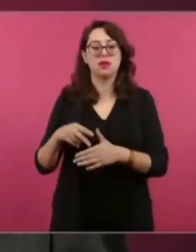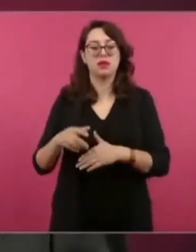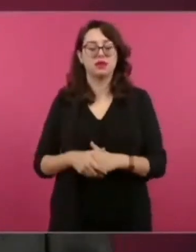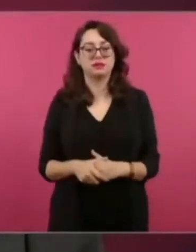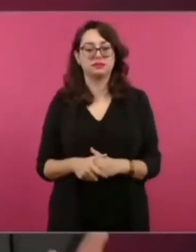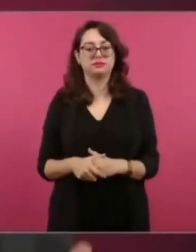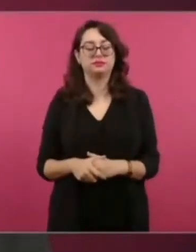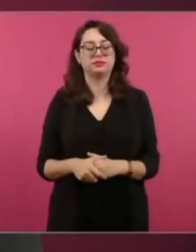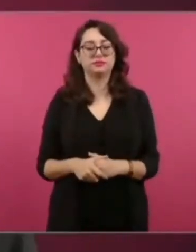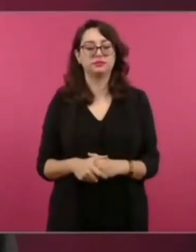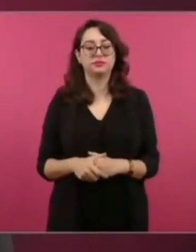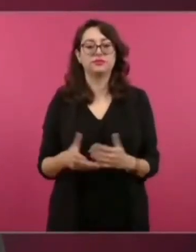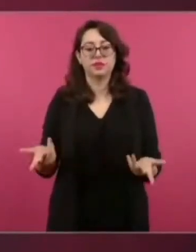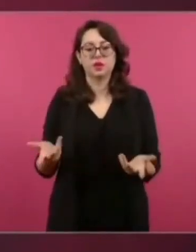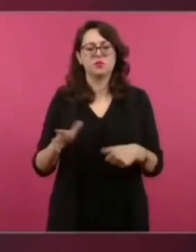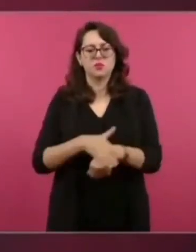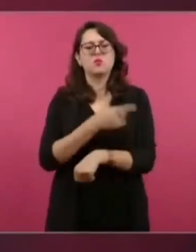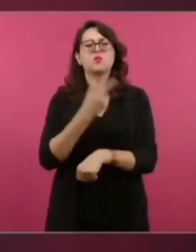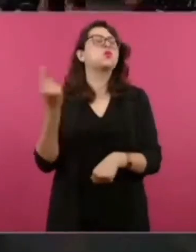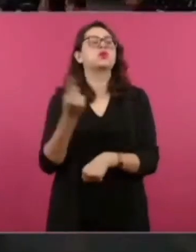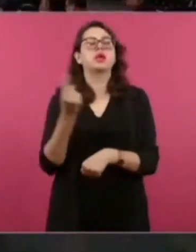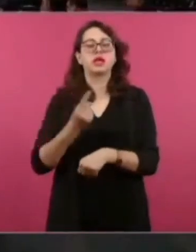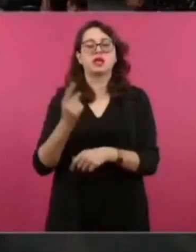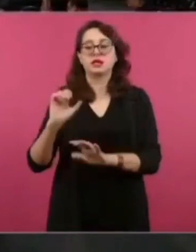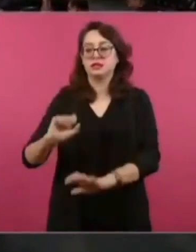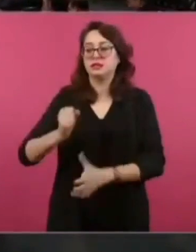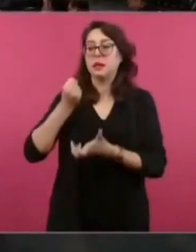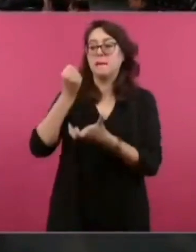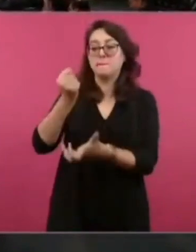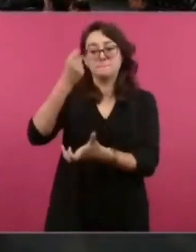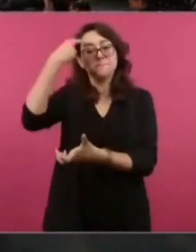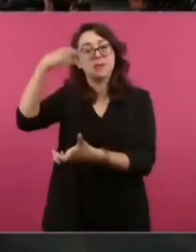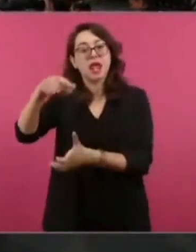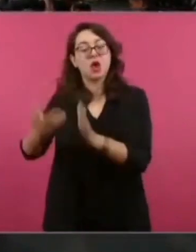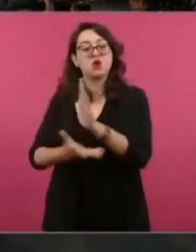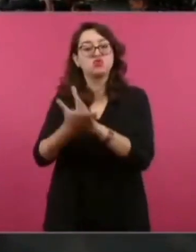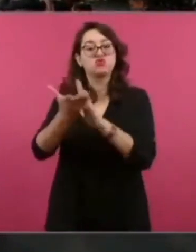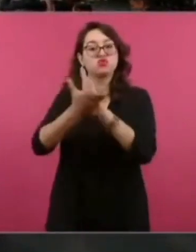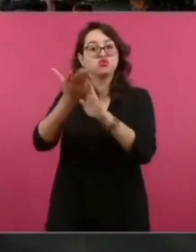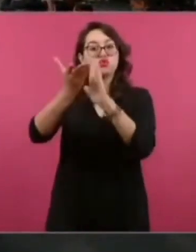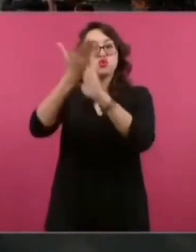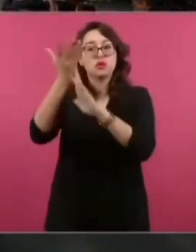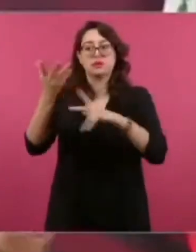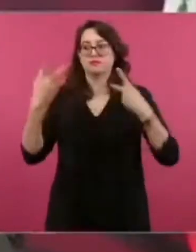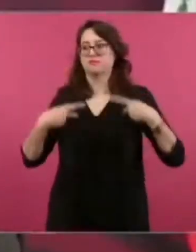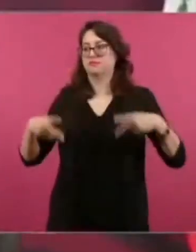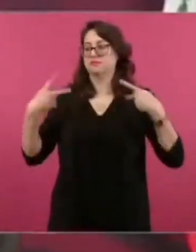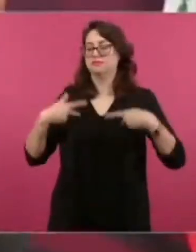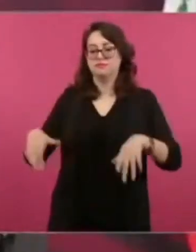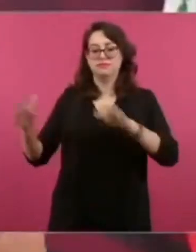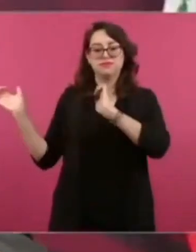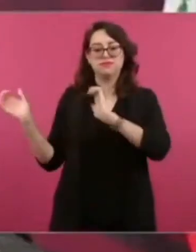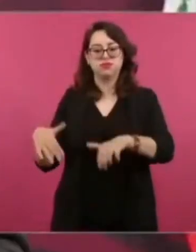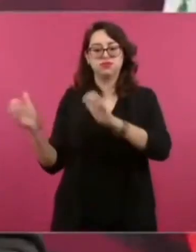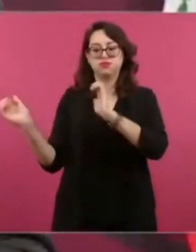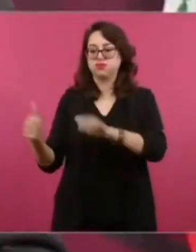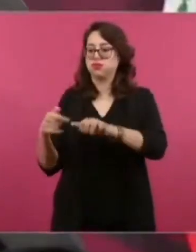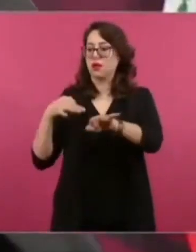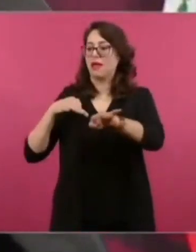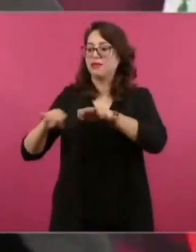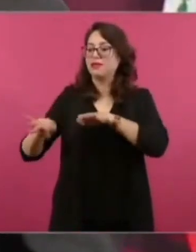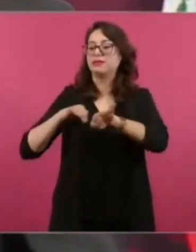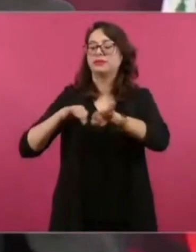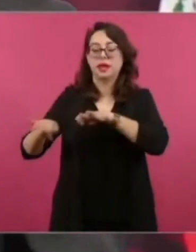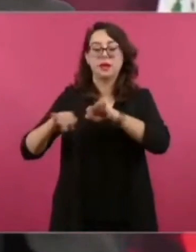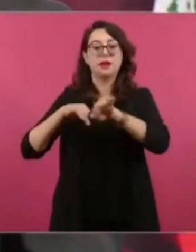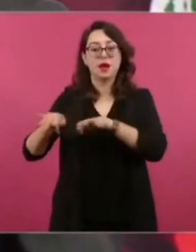La inversión pública genera muchos empleos, el construir las obras, el echar a andar la